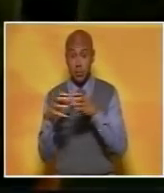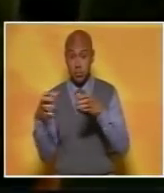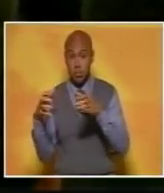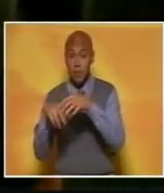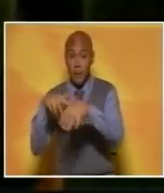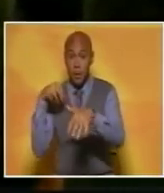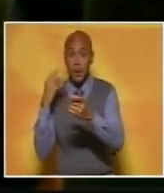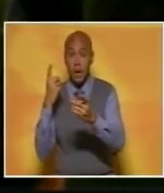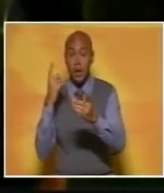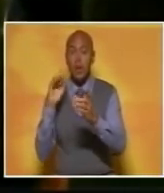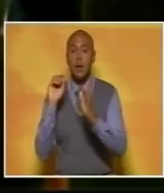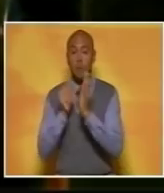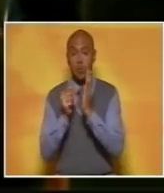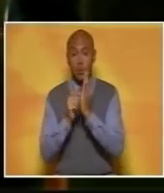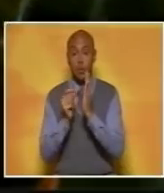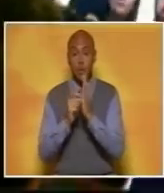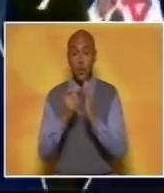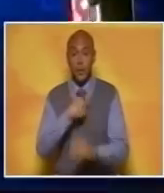para un gobierno estable.